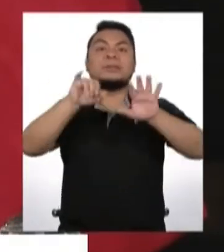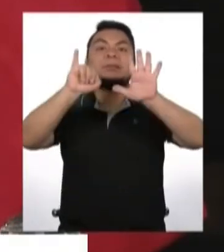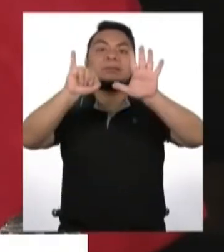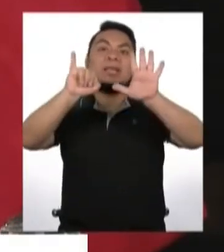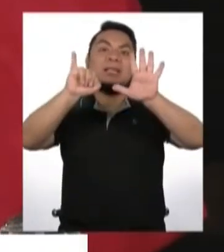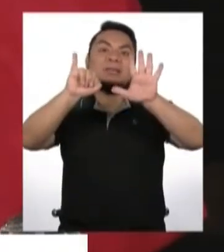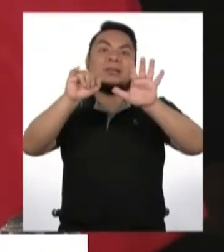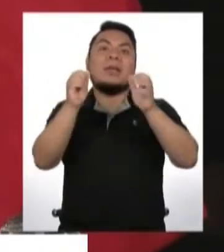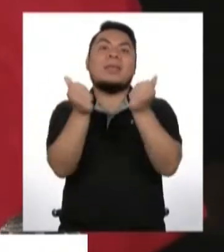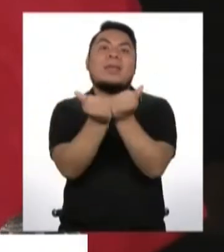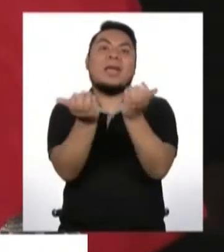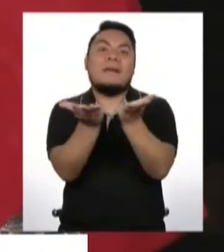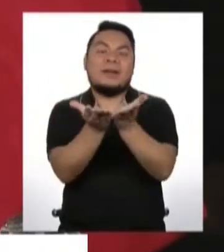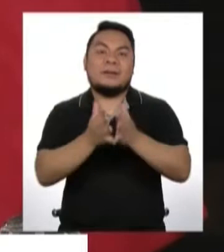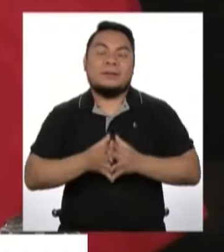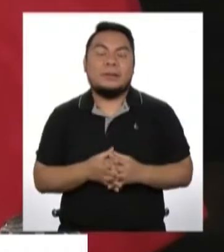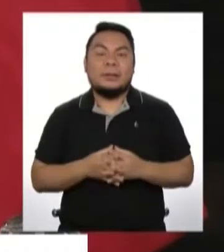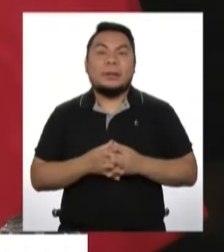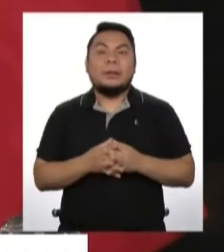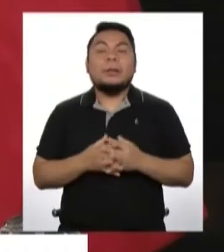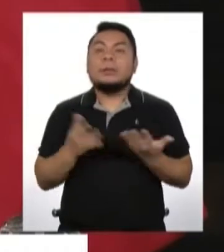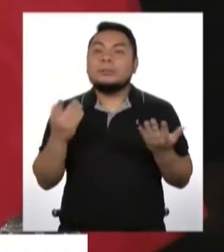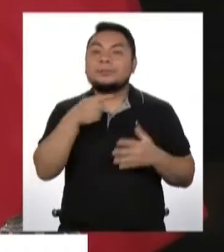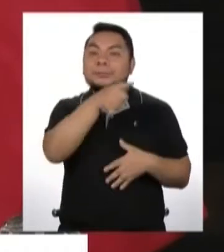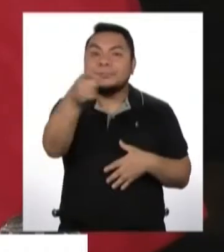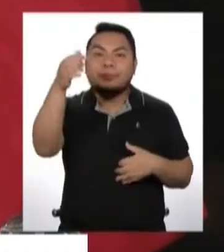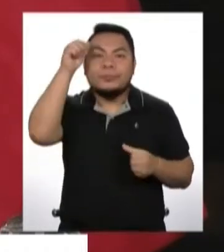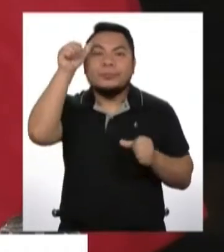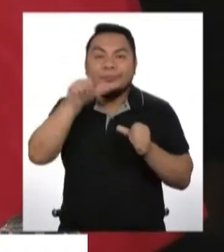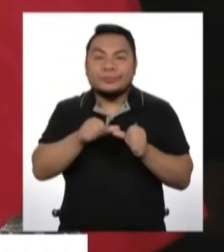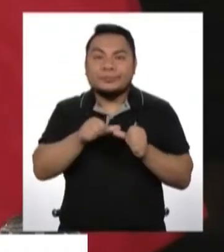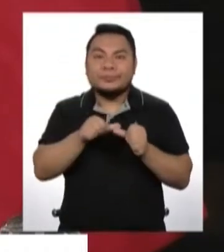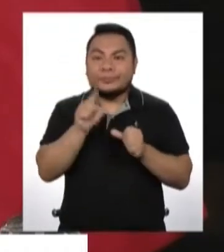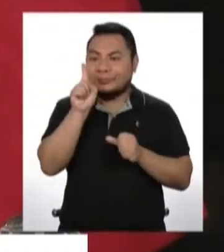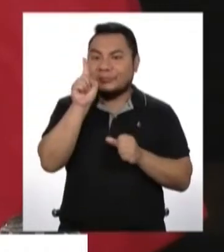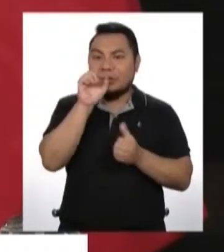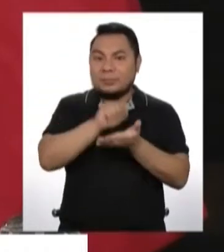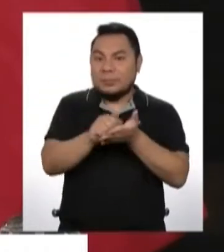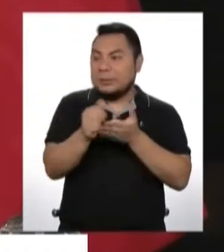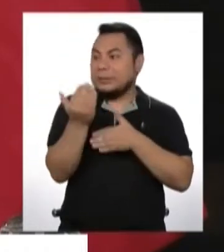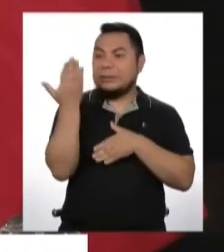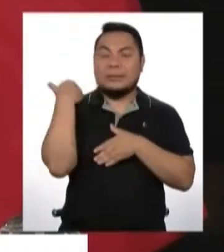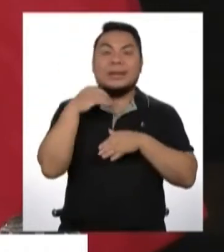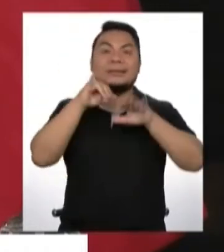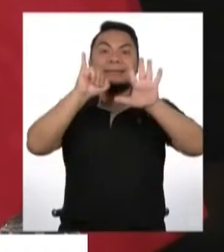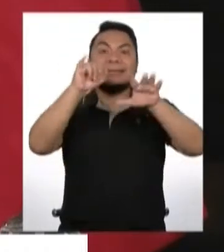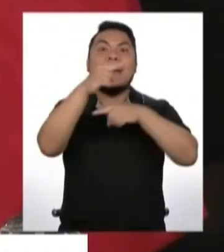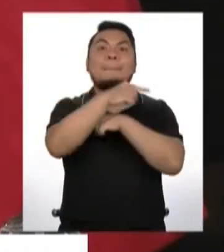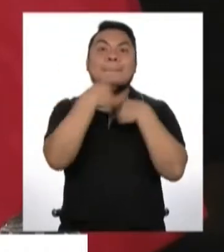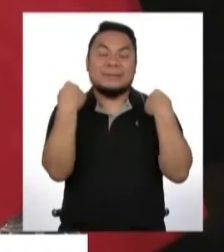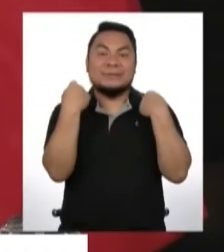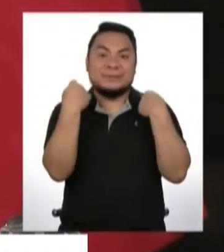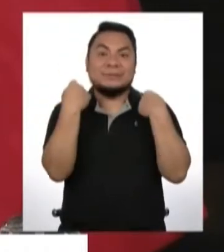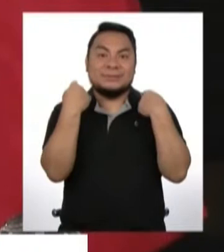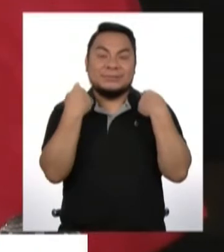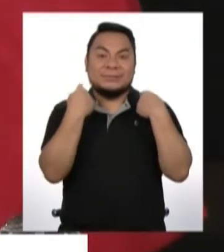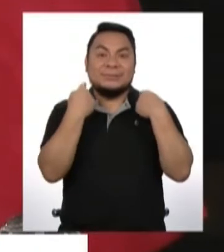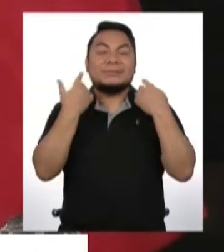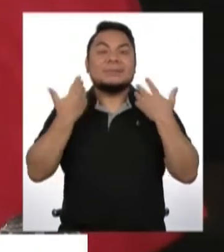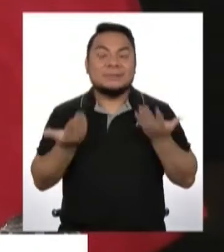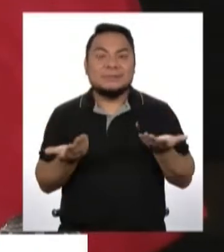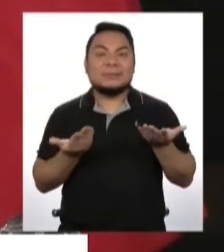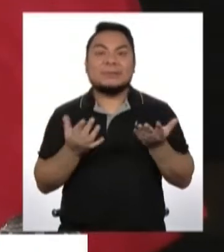abril. Y si ustedes recuerdan, exactamente hace un mes, el 6 de marzo,